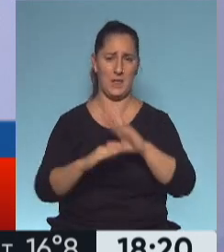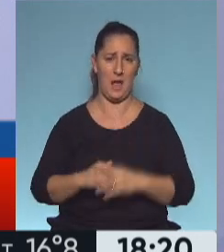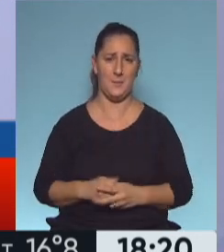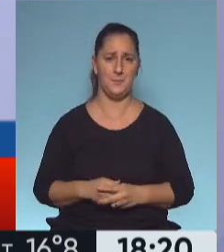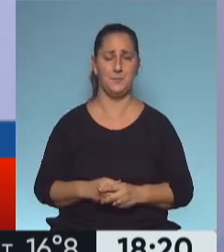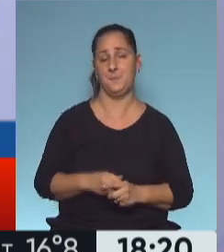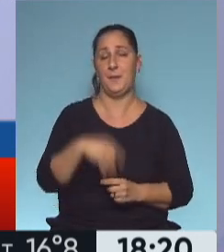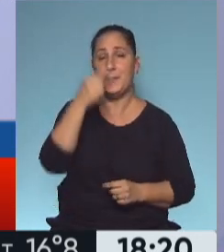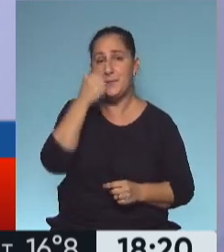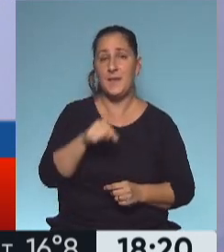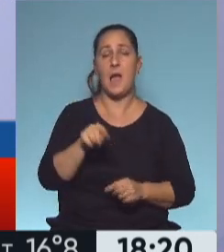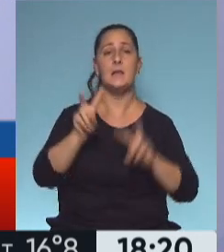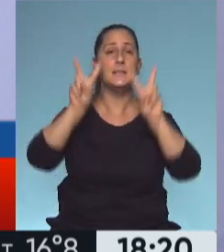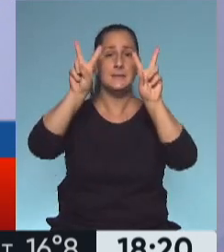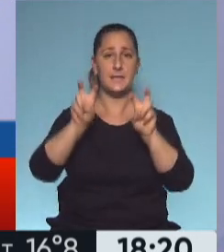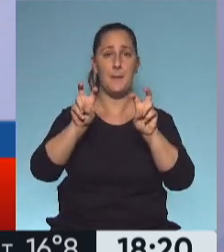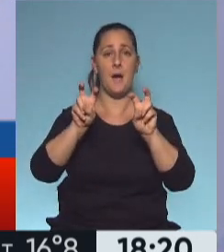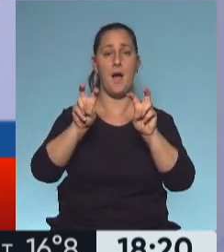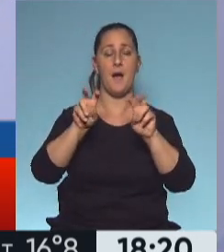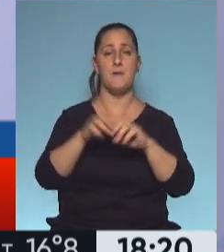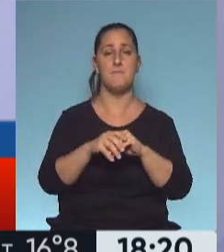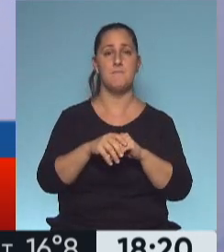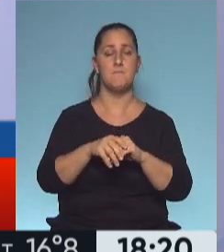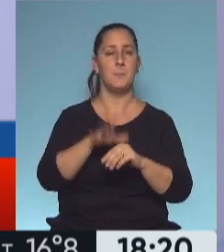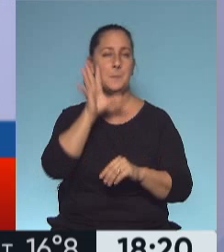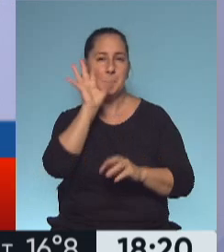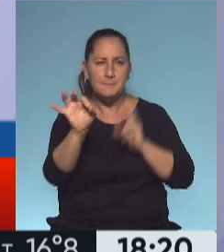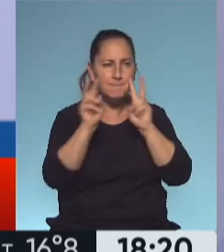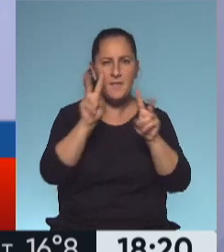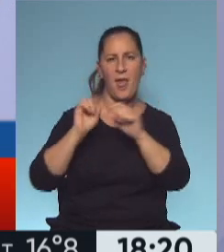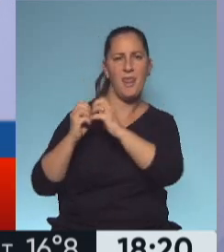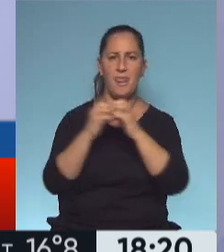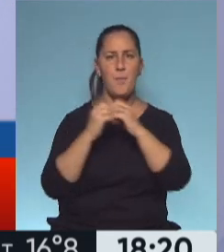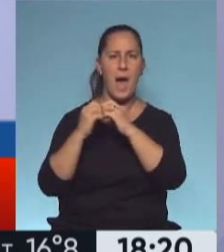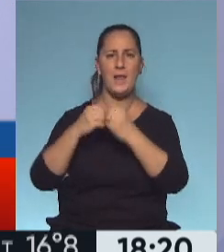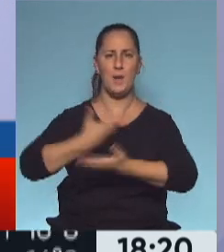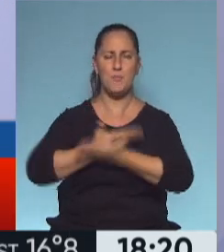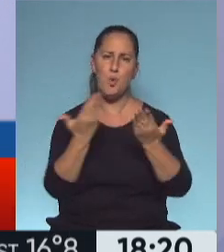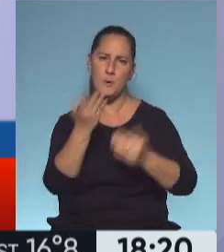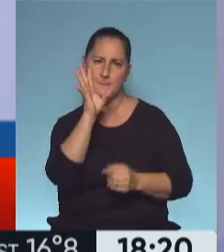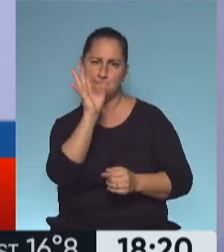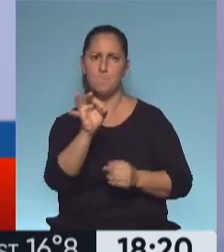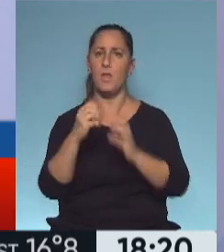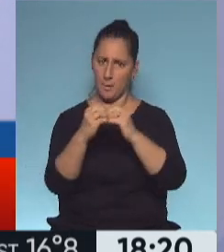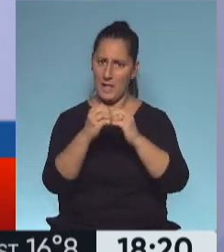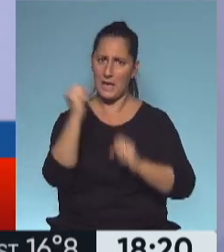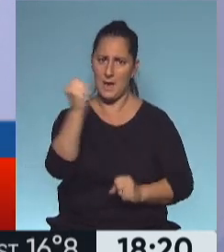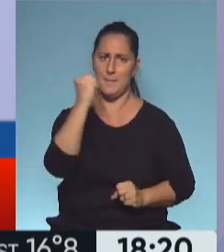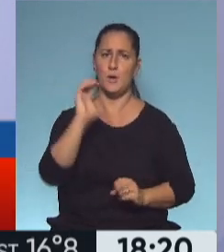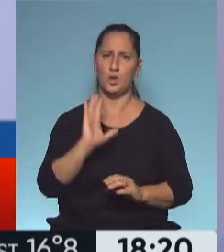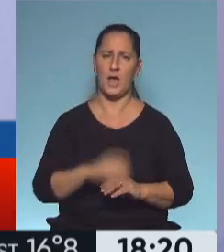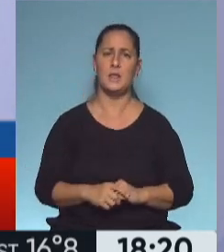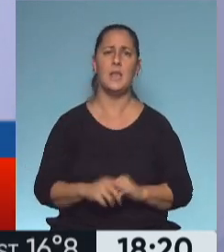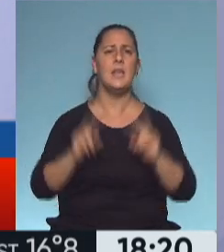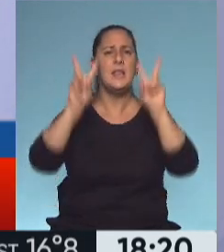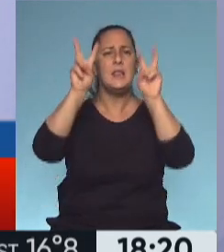tema sobre el cual ha aumentado la visibilidad del debate público en estos días y que es un debate público importante, es